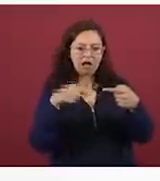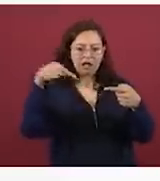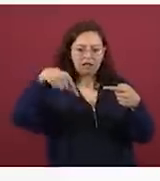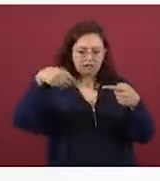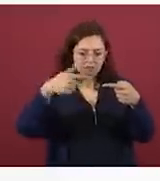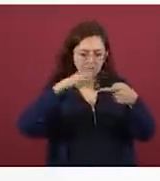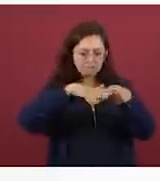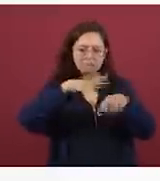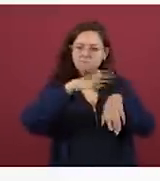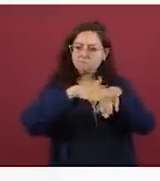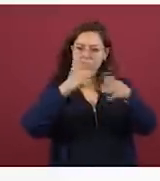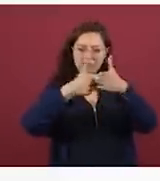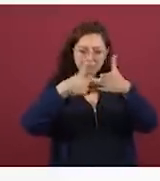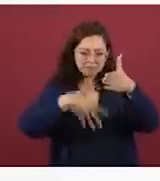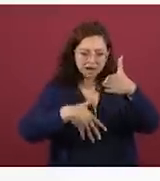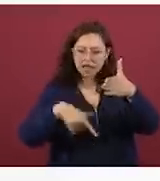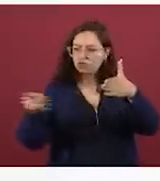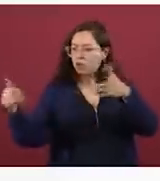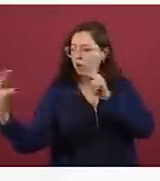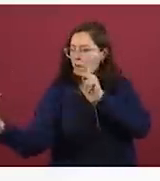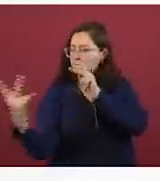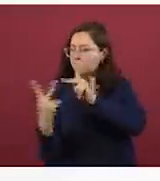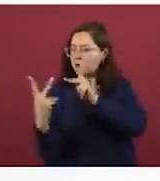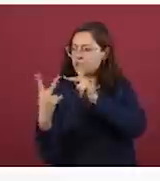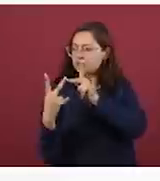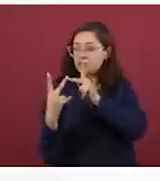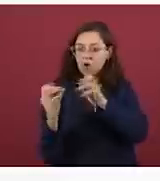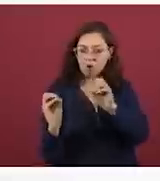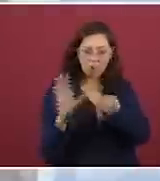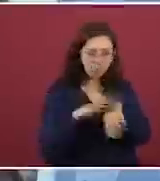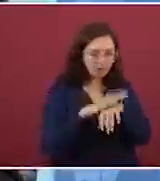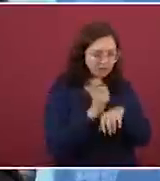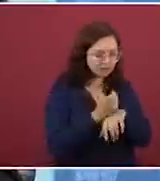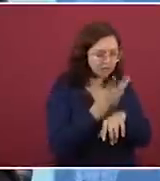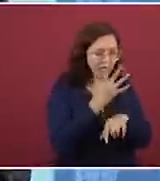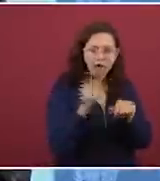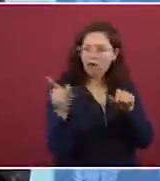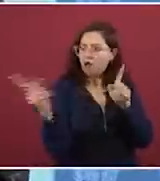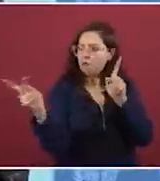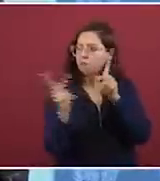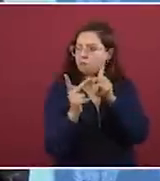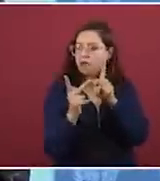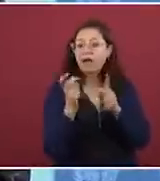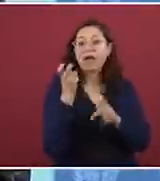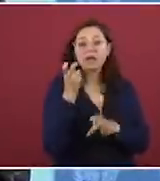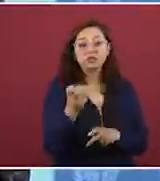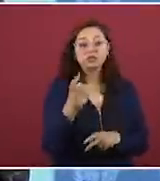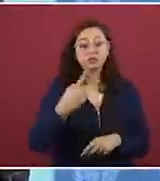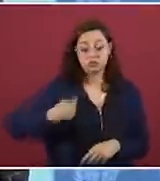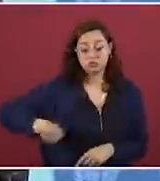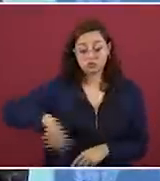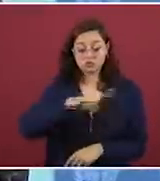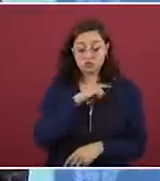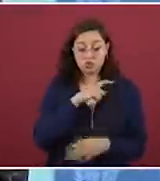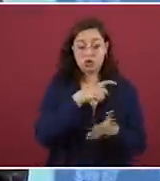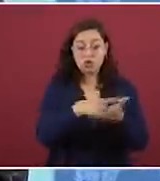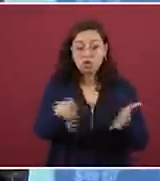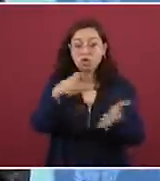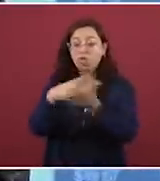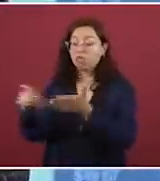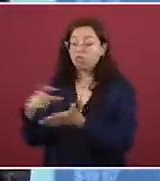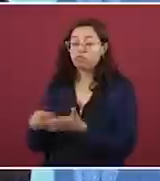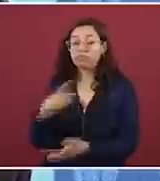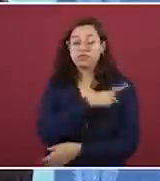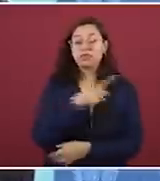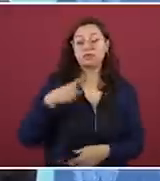están demostrando, o que son de las careras. Y esa decisión, empoderados como consumidores,